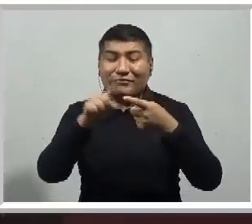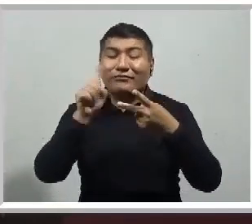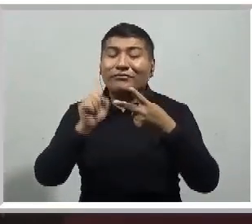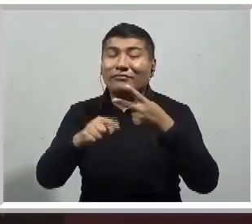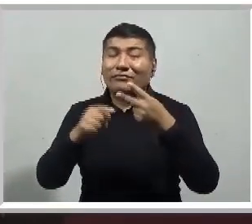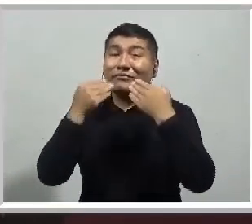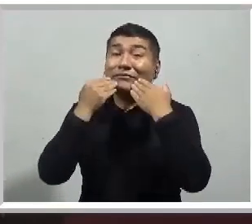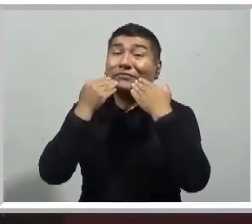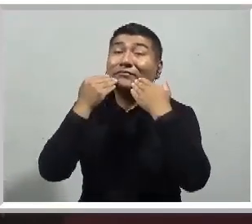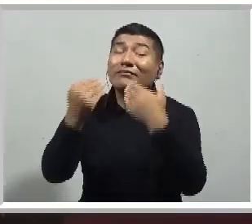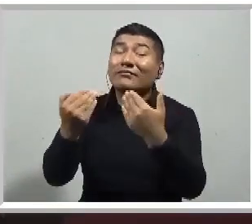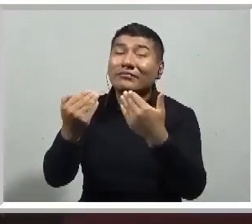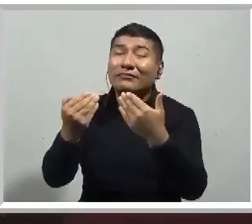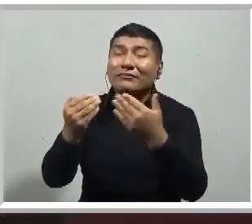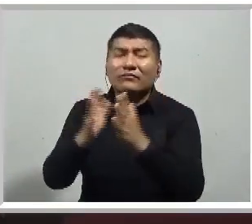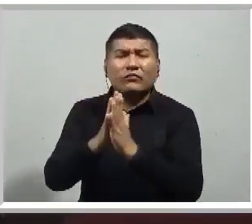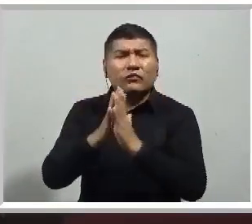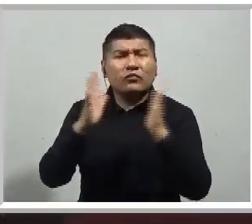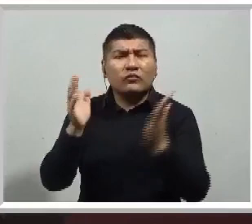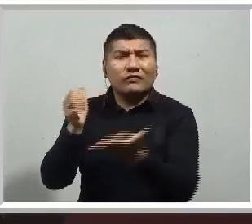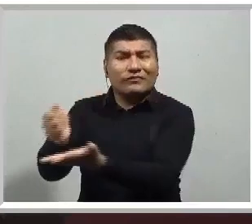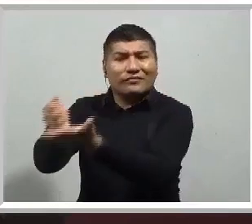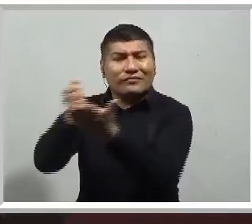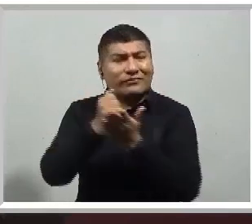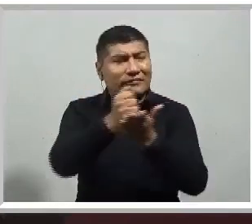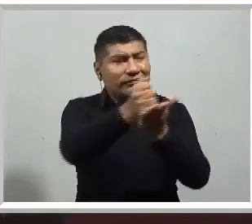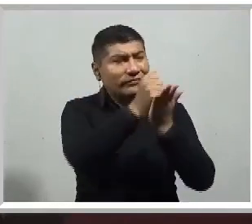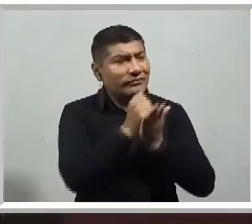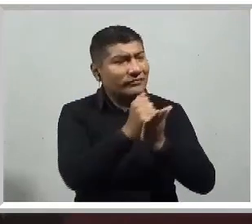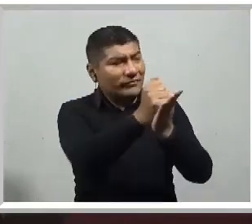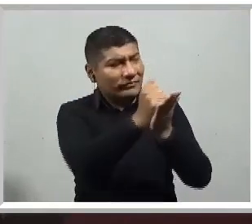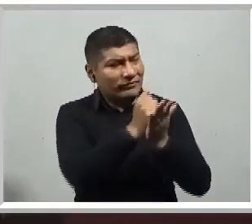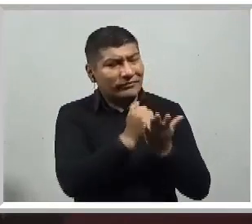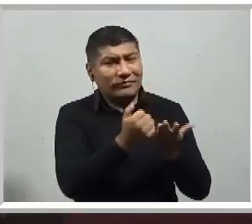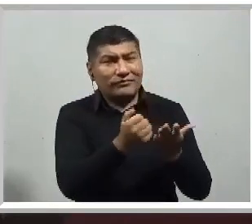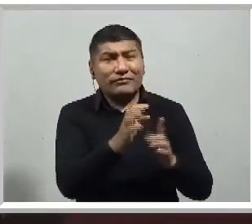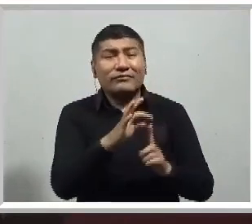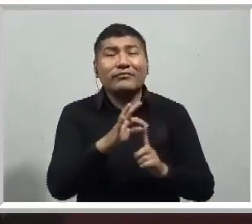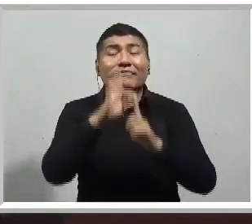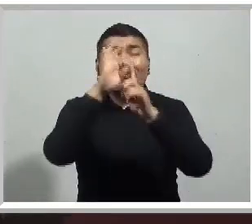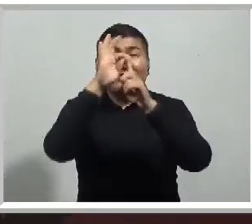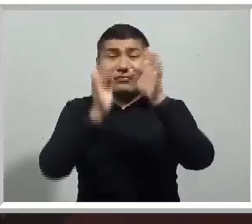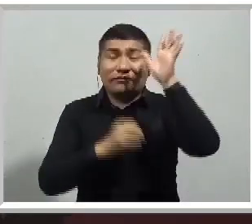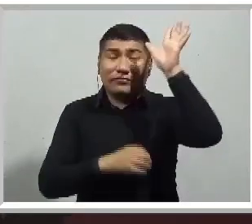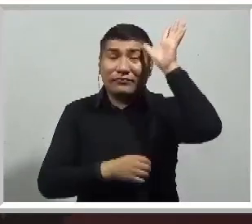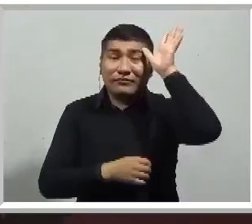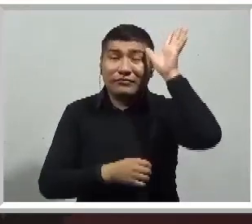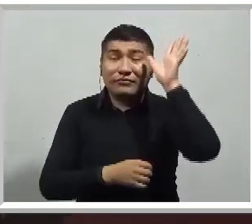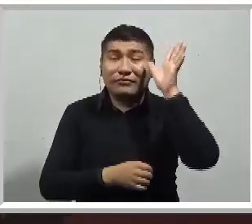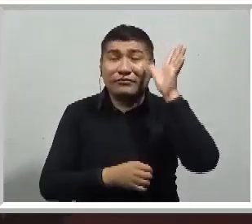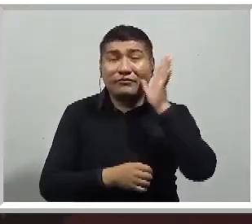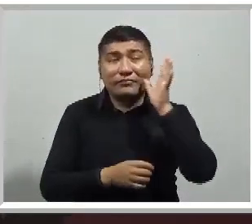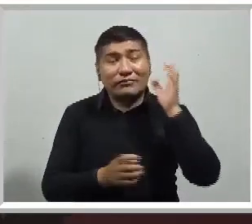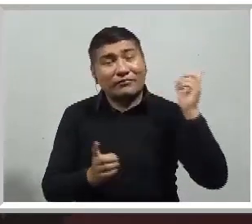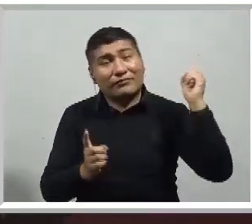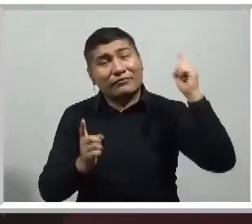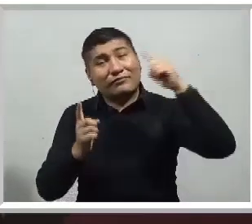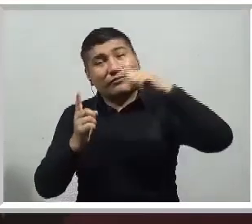Gracias por tantas ayudas que recibimos, en especial de los padres y hasta de